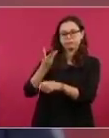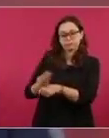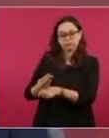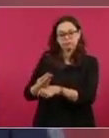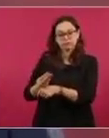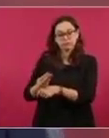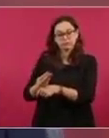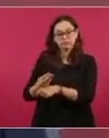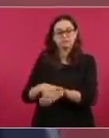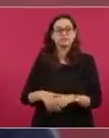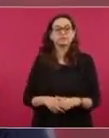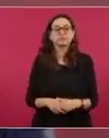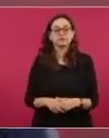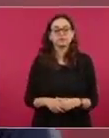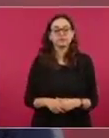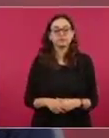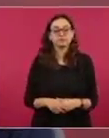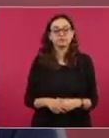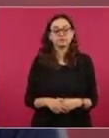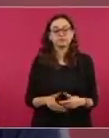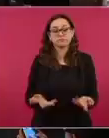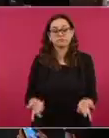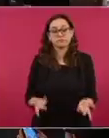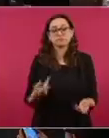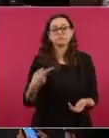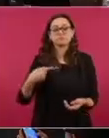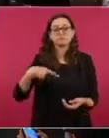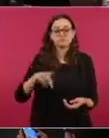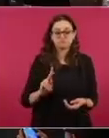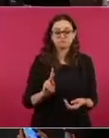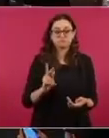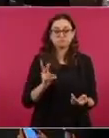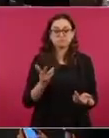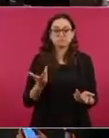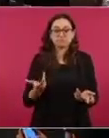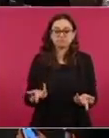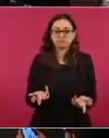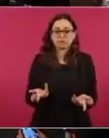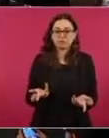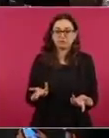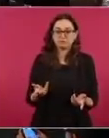Entonces, de todas formas, ya estaba